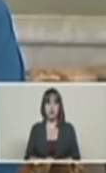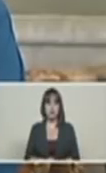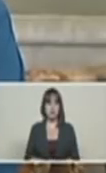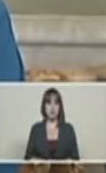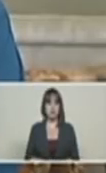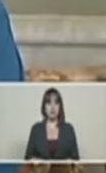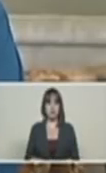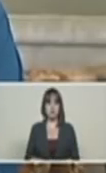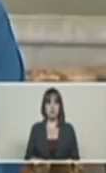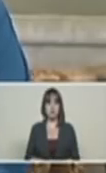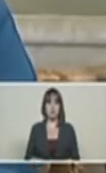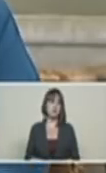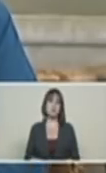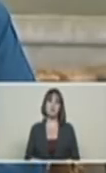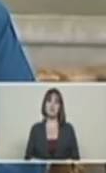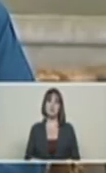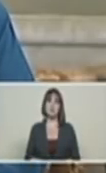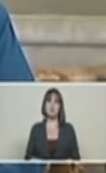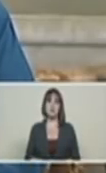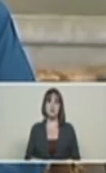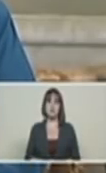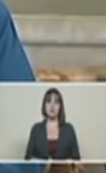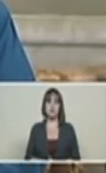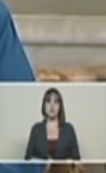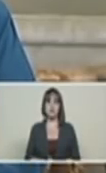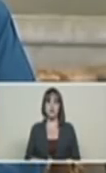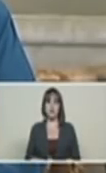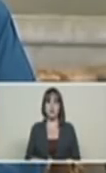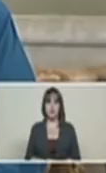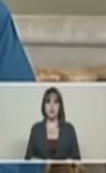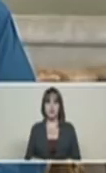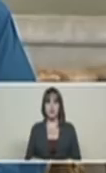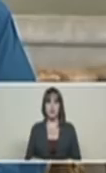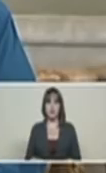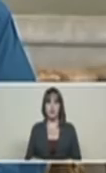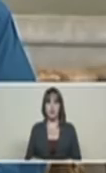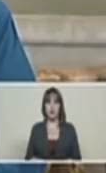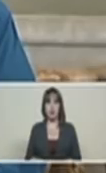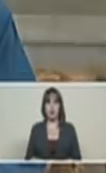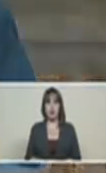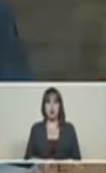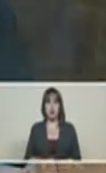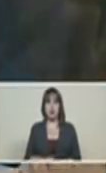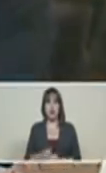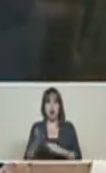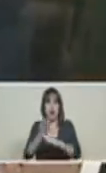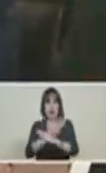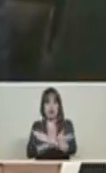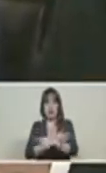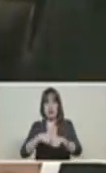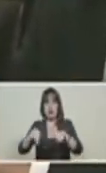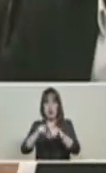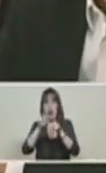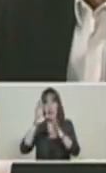es un desangramiento, compatriotas que me escuchan, es un desangramiento terrible